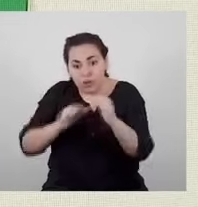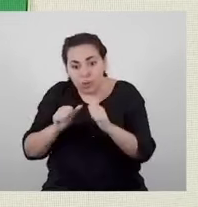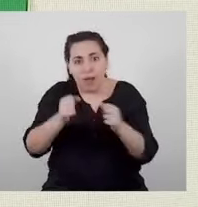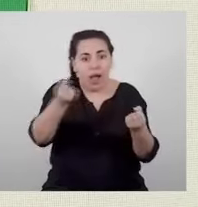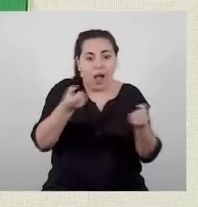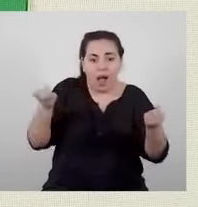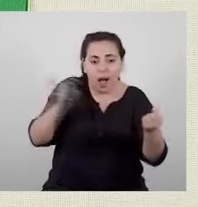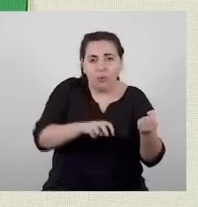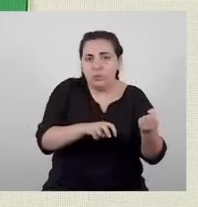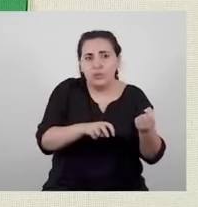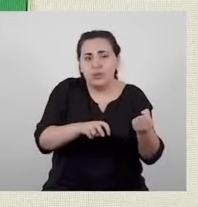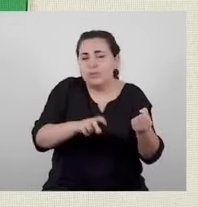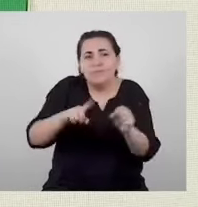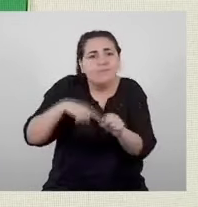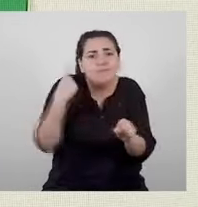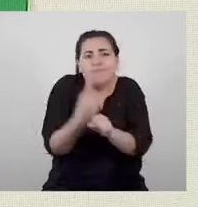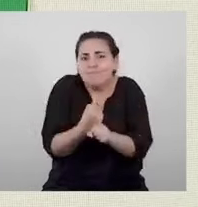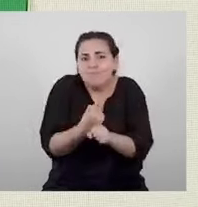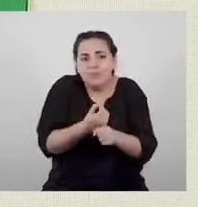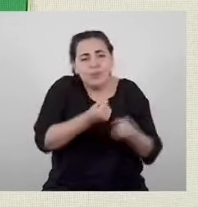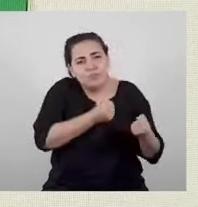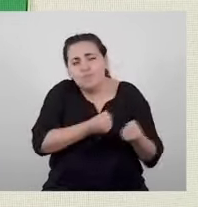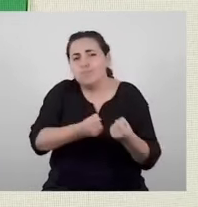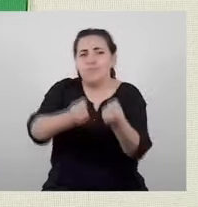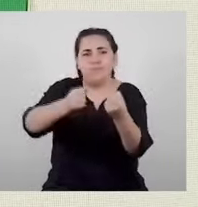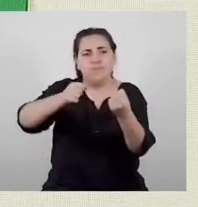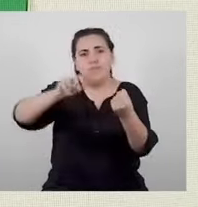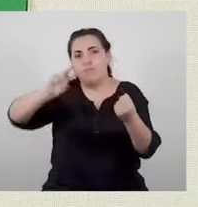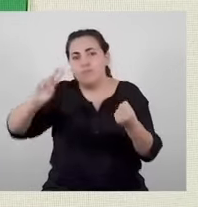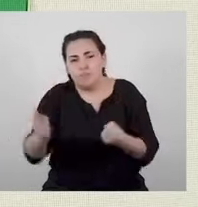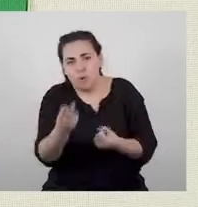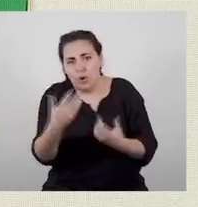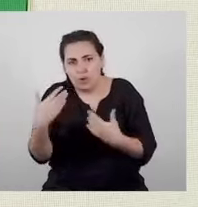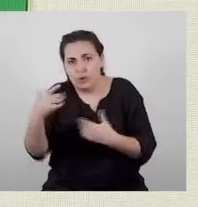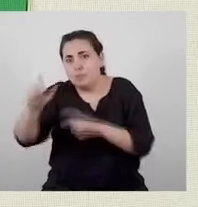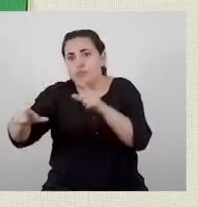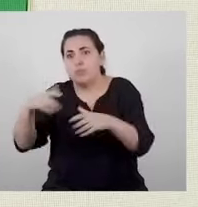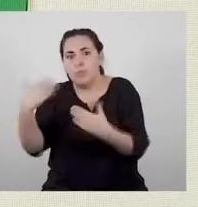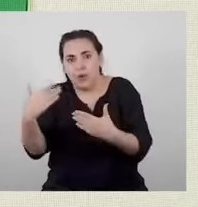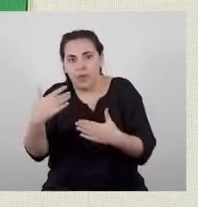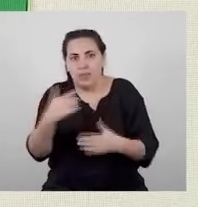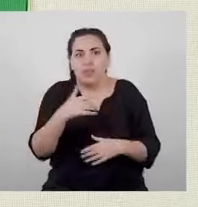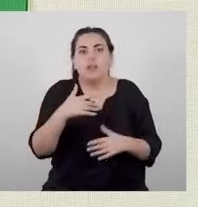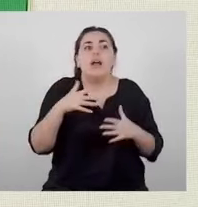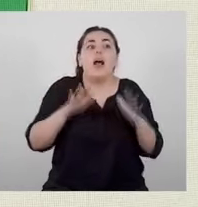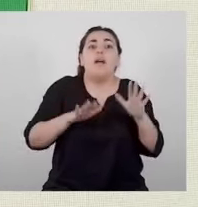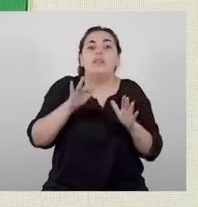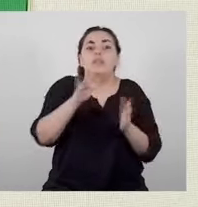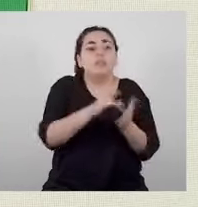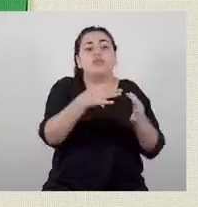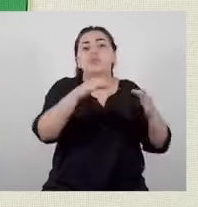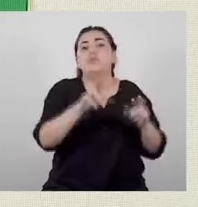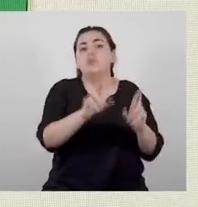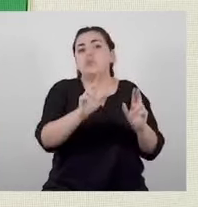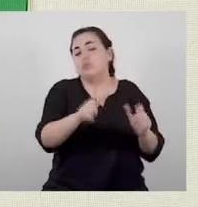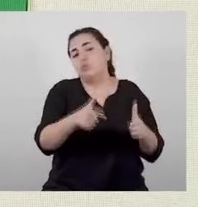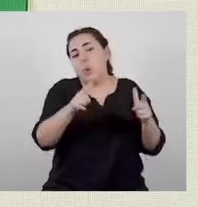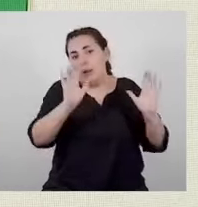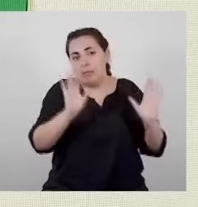porque vamos a terminar con la vida por ahí la nuestra no tenemos ese esa suerte que nuestra vida